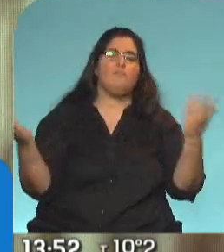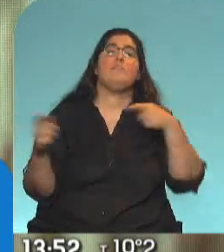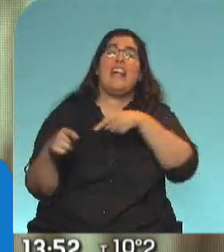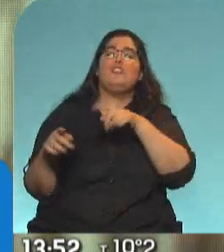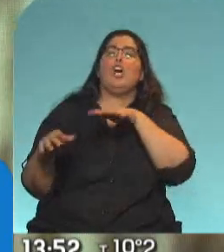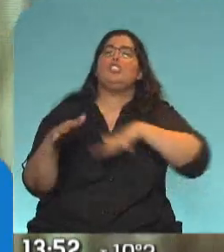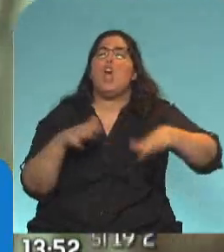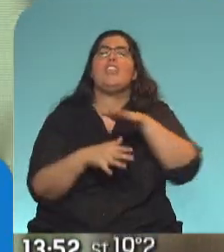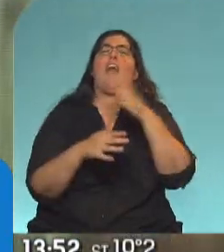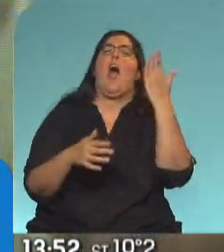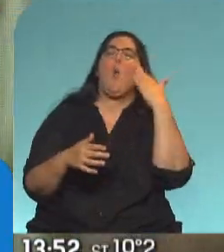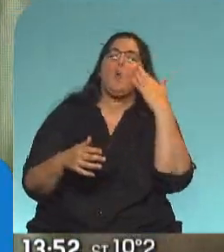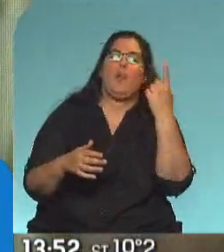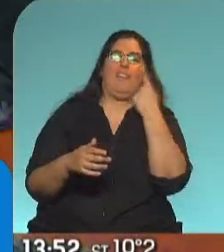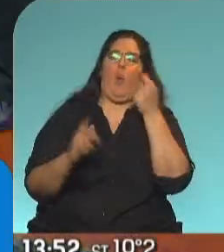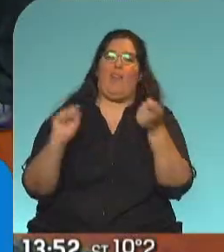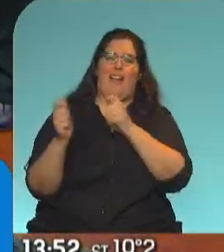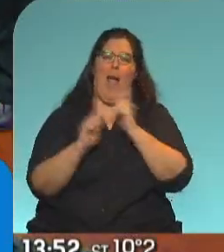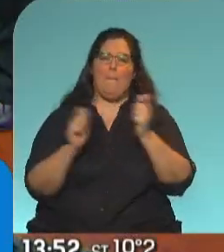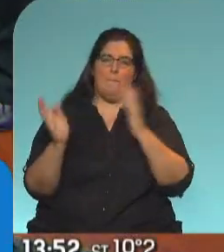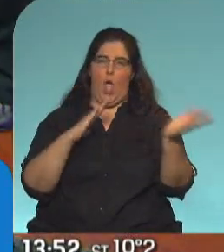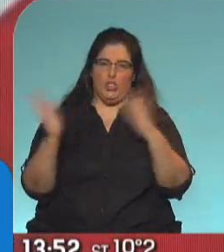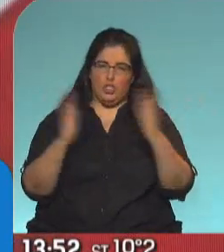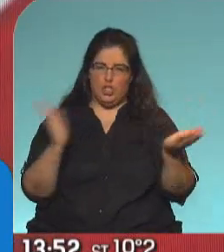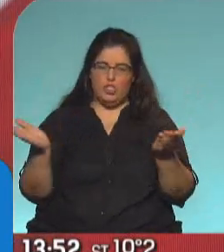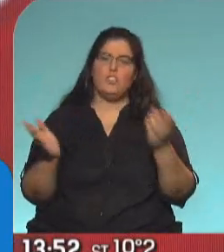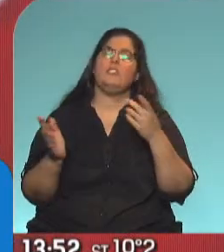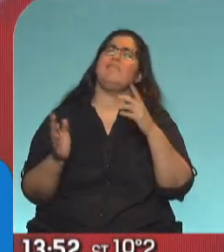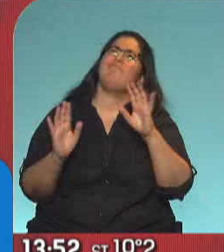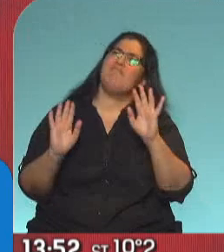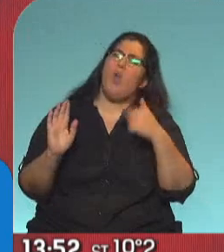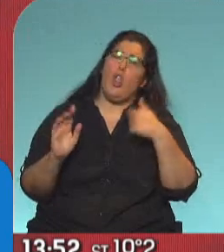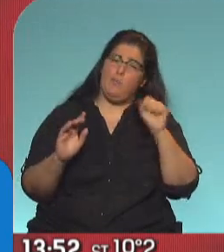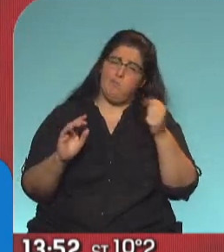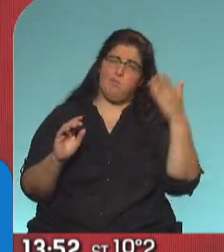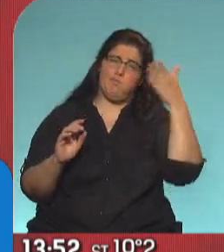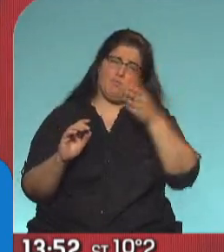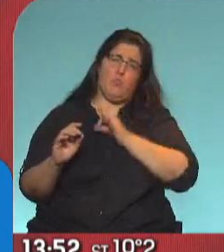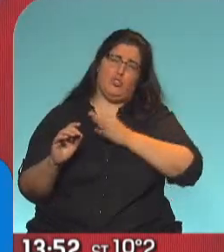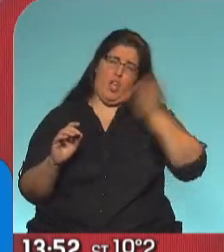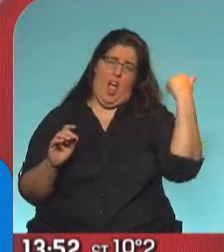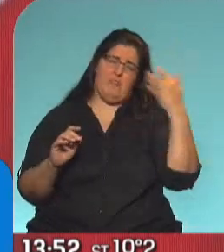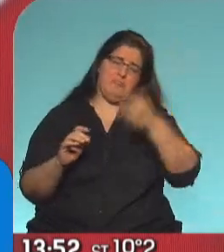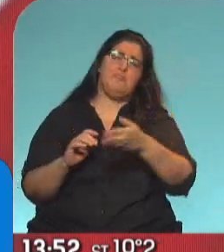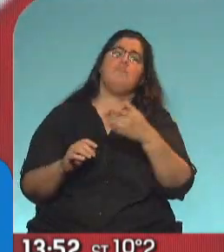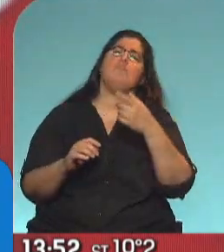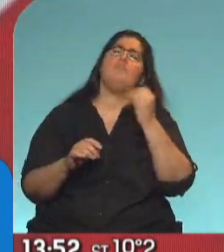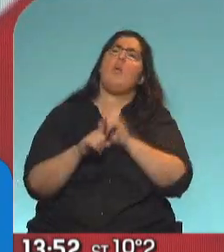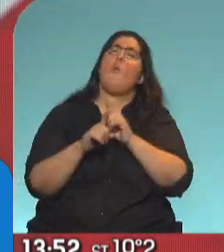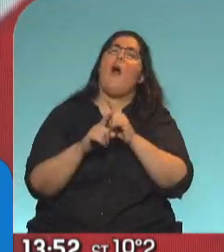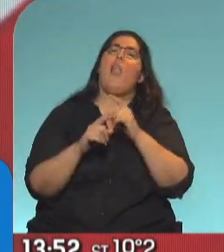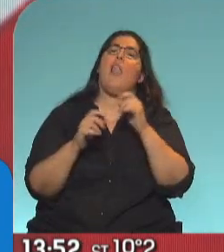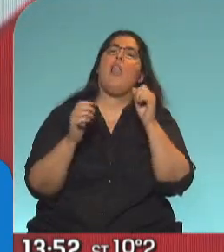también podés percibir esos cambios. Estaban bastante, cuando yo fui, que fue hace algunos años, había un proceso de